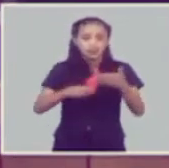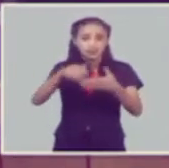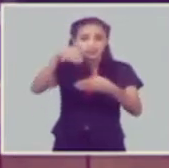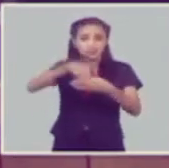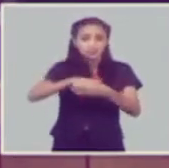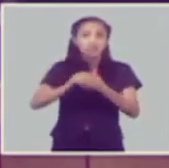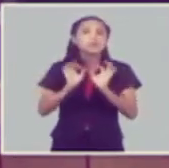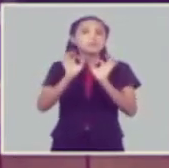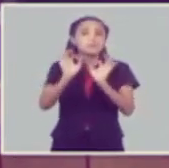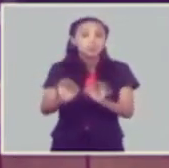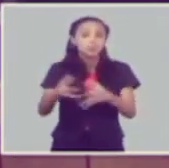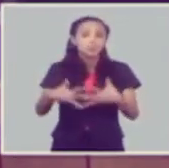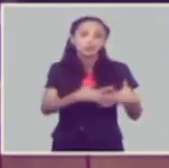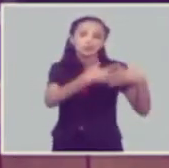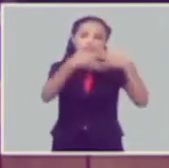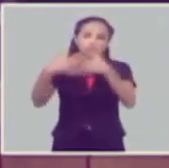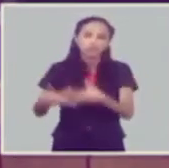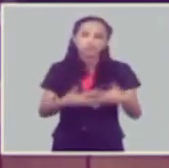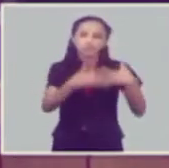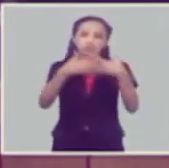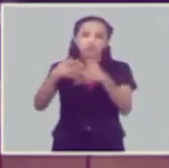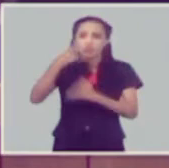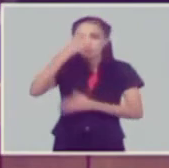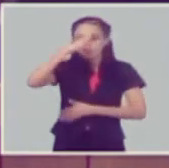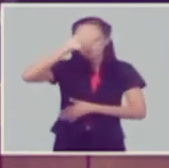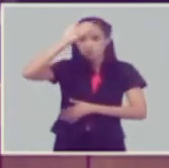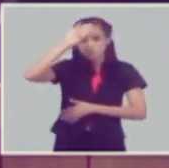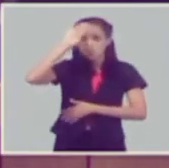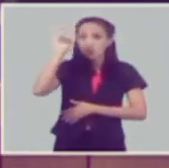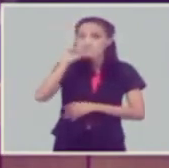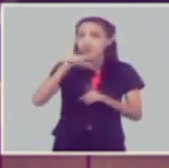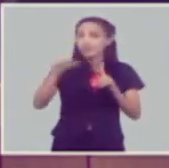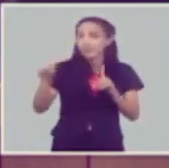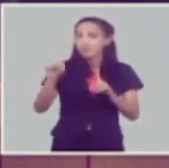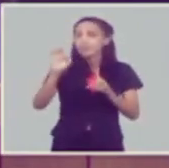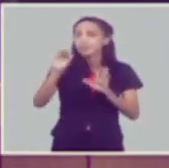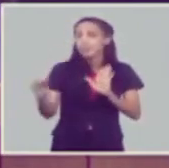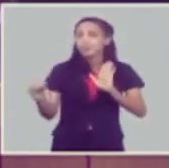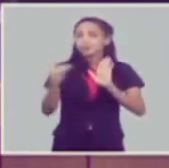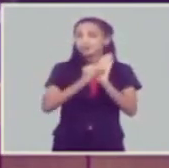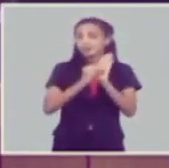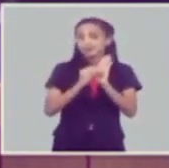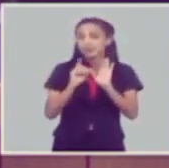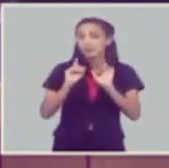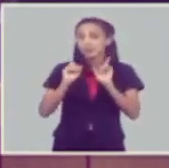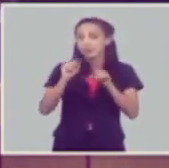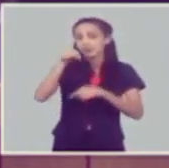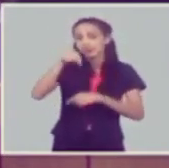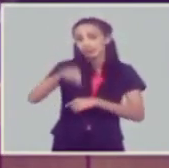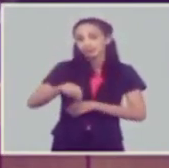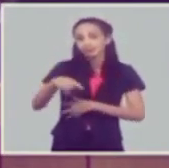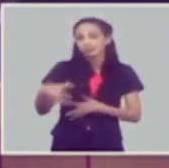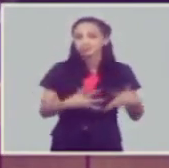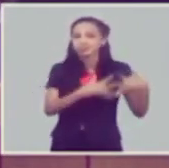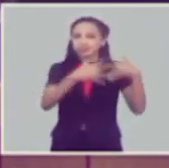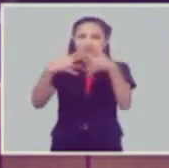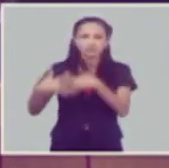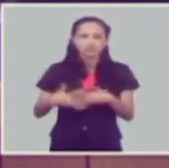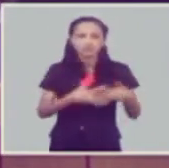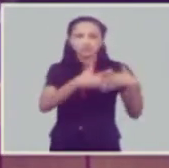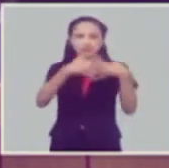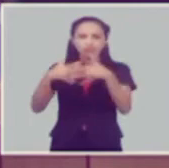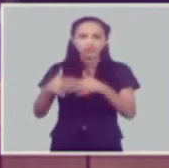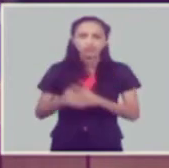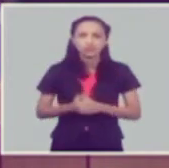norte y Cuba volvió a convertirse en asunto de la agenda electoral doméstica. Llovieron amenazas y